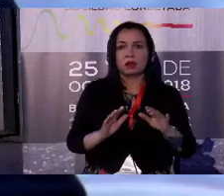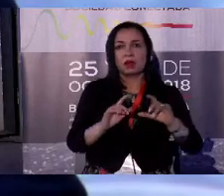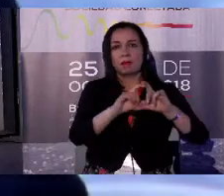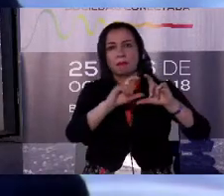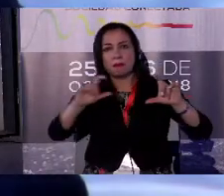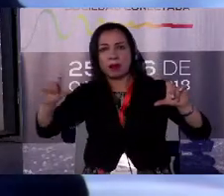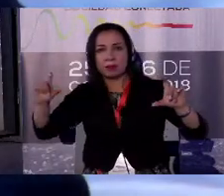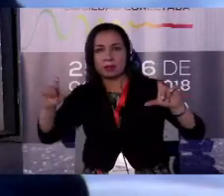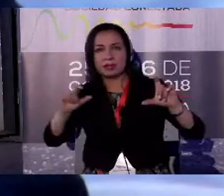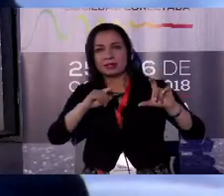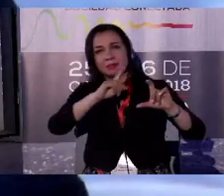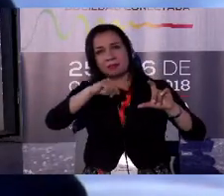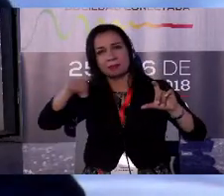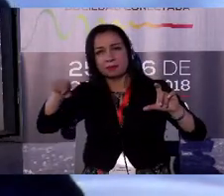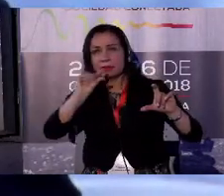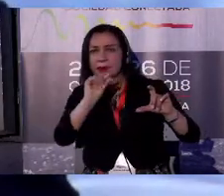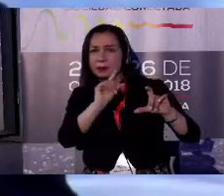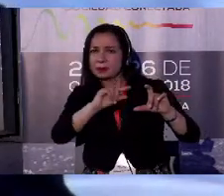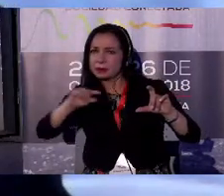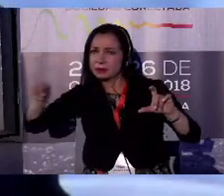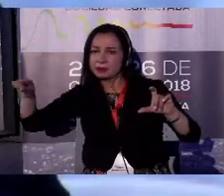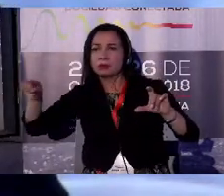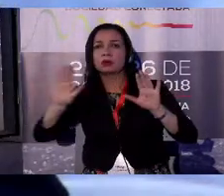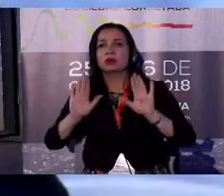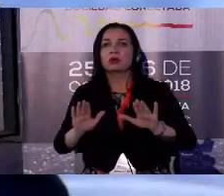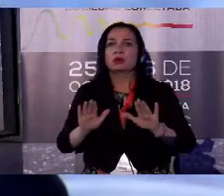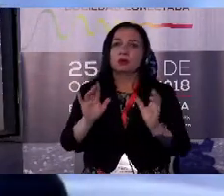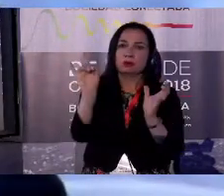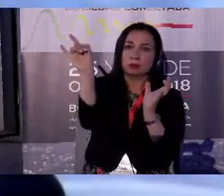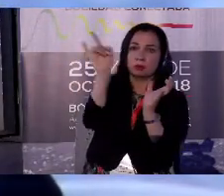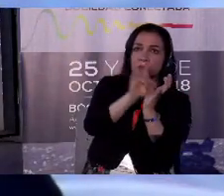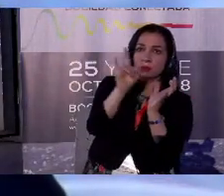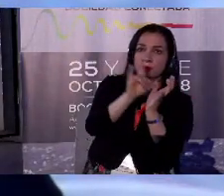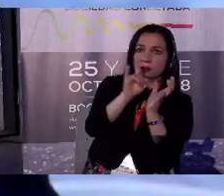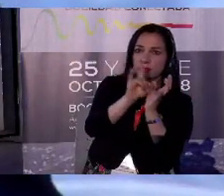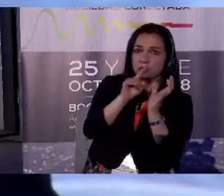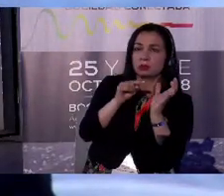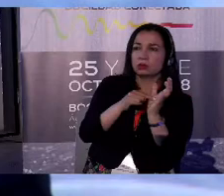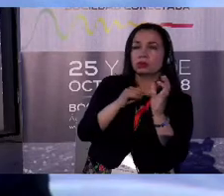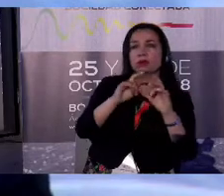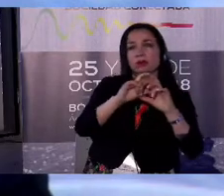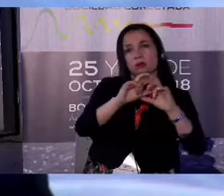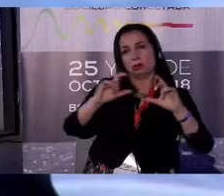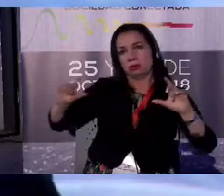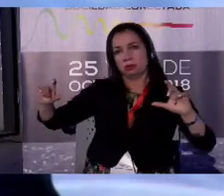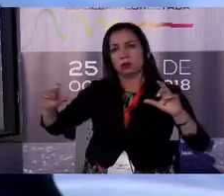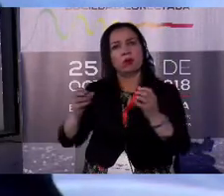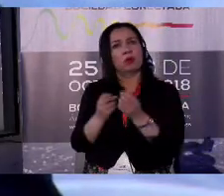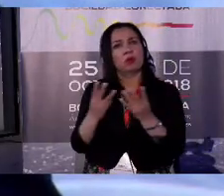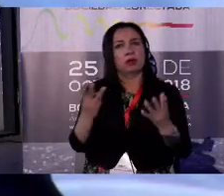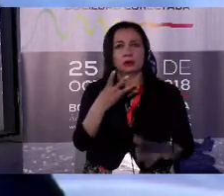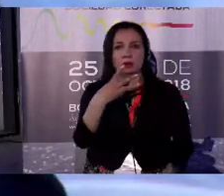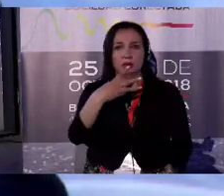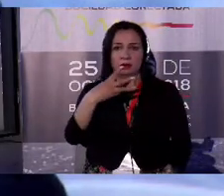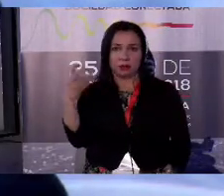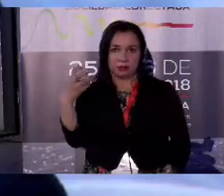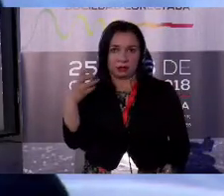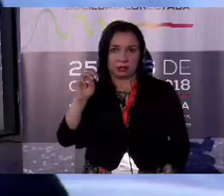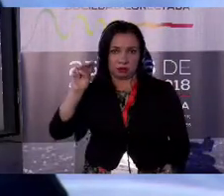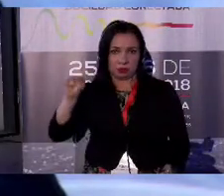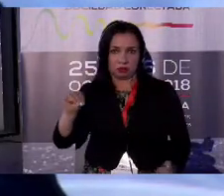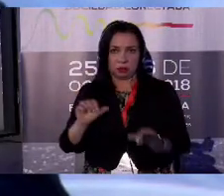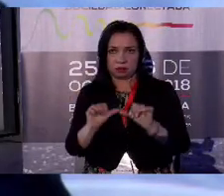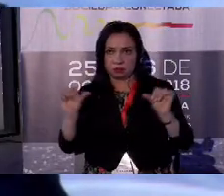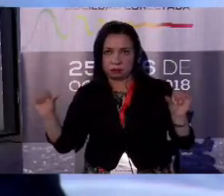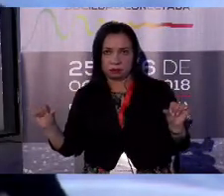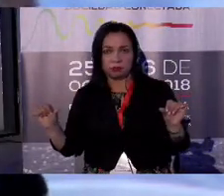milimétricas, bueno, una antena funcionando en banda milimétrica va a tener un alcance de 300 metros. Entonces, como